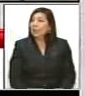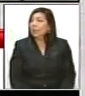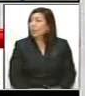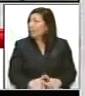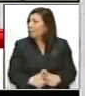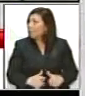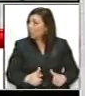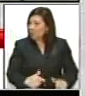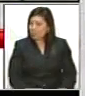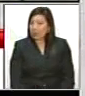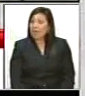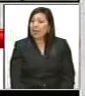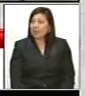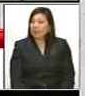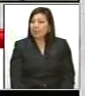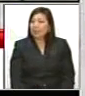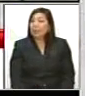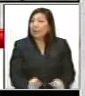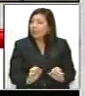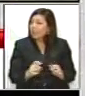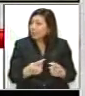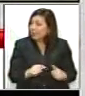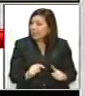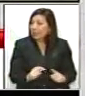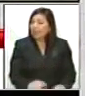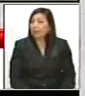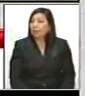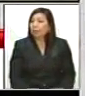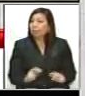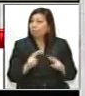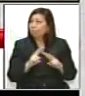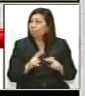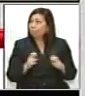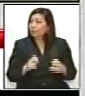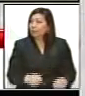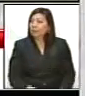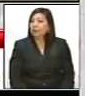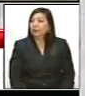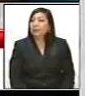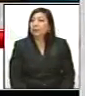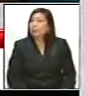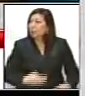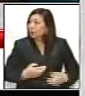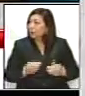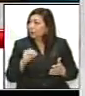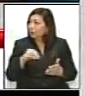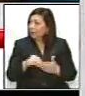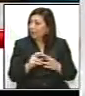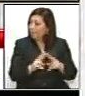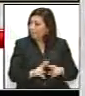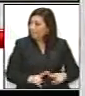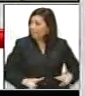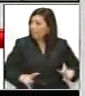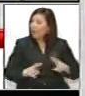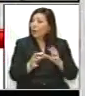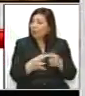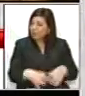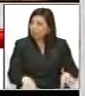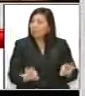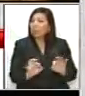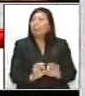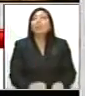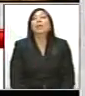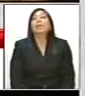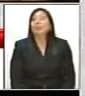lugares turísticos, que va a permitir su registro, investigación, protección, promoción y puesta en valor. Es importante,